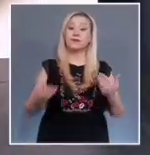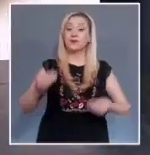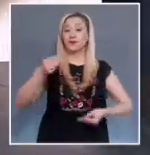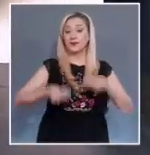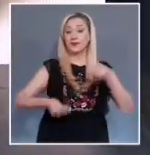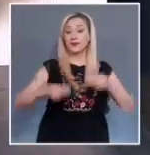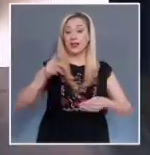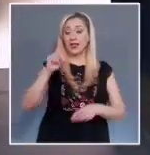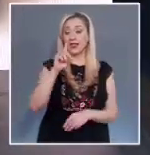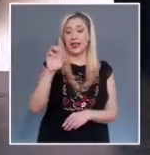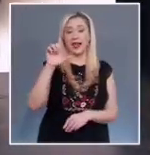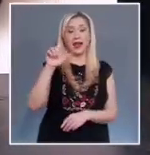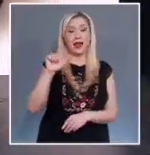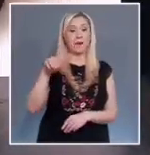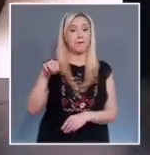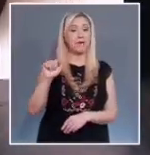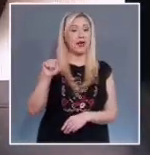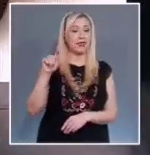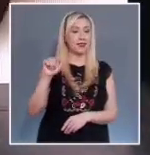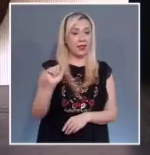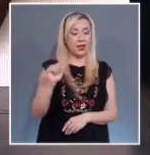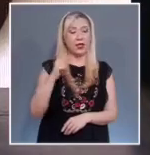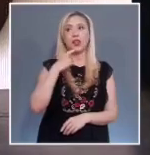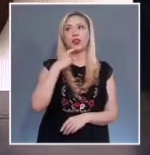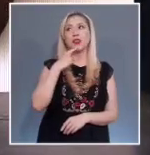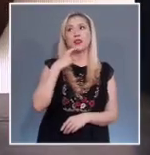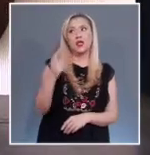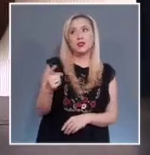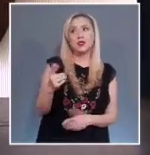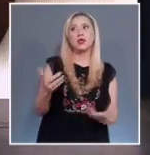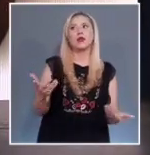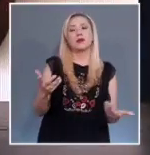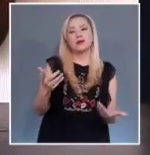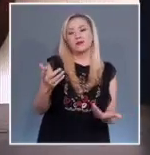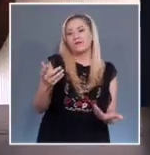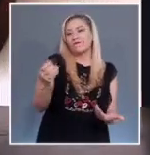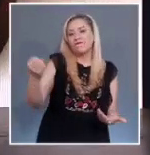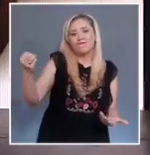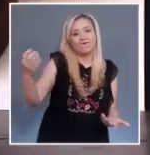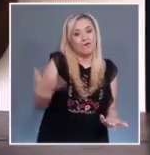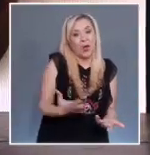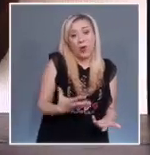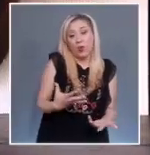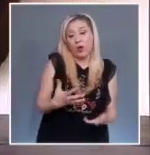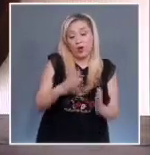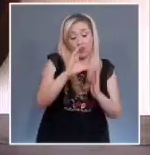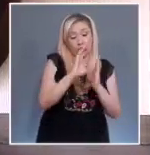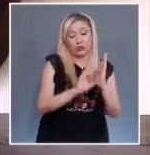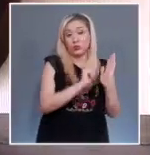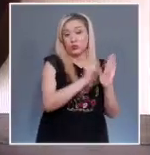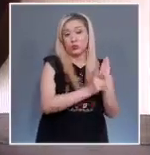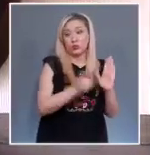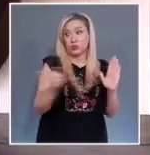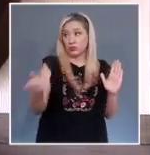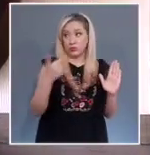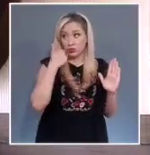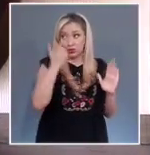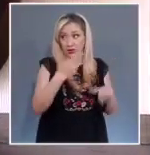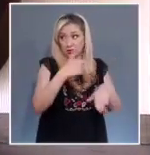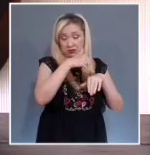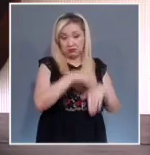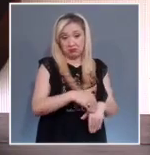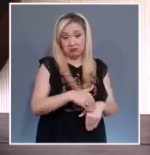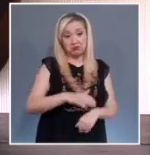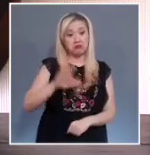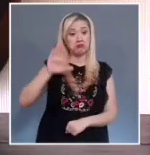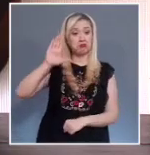Pizaña recordó que a pesar de que no quieren cumplirla, la Constitución marca límites a las oligarquías partidistas